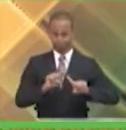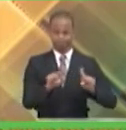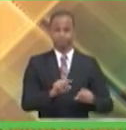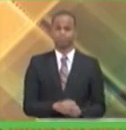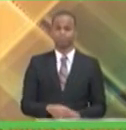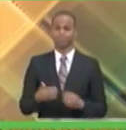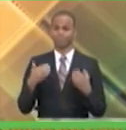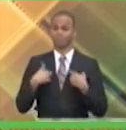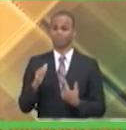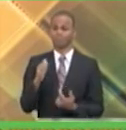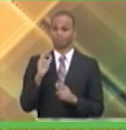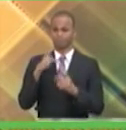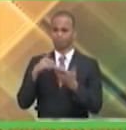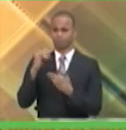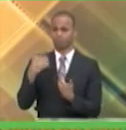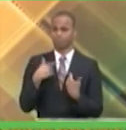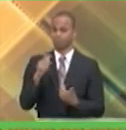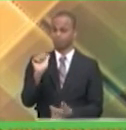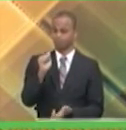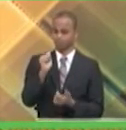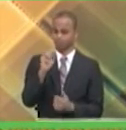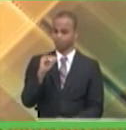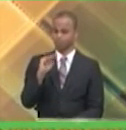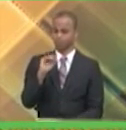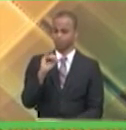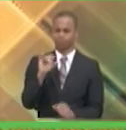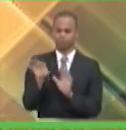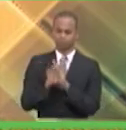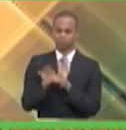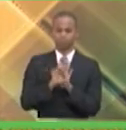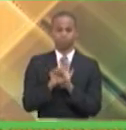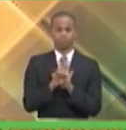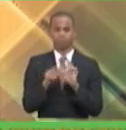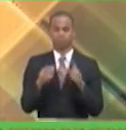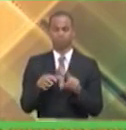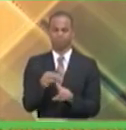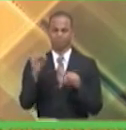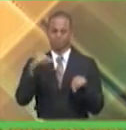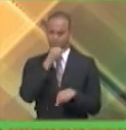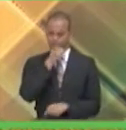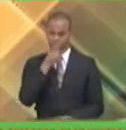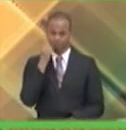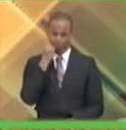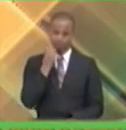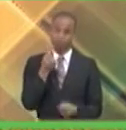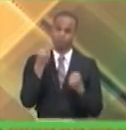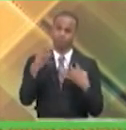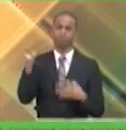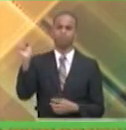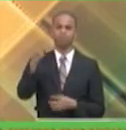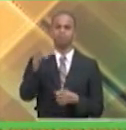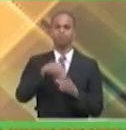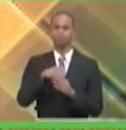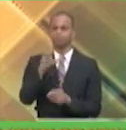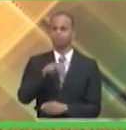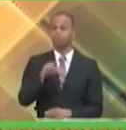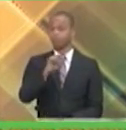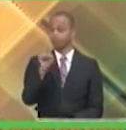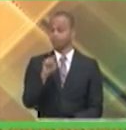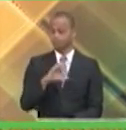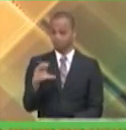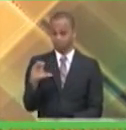de 10 museos que hemos elegido principalmente aquí de Santo Domingo. La mayoría pertenecen a la zona